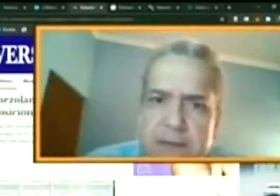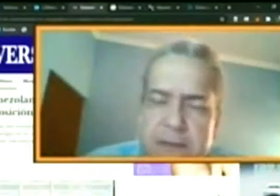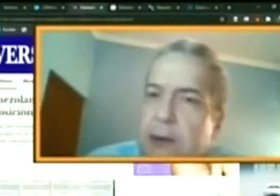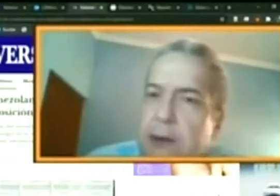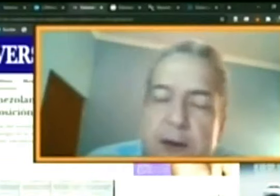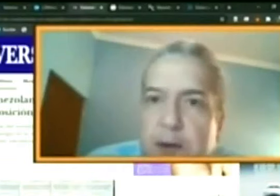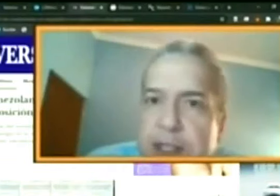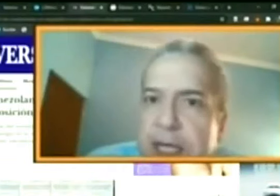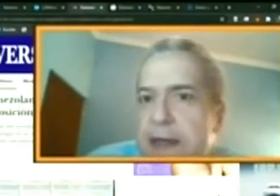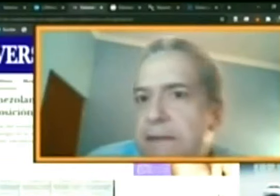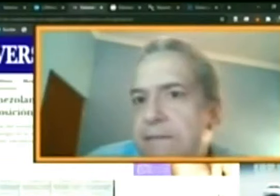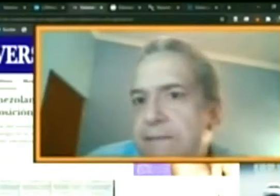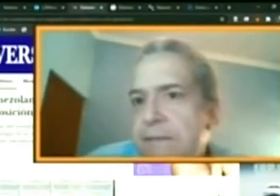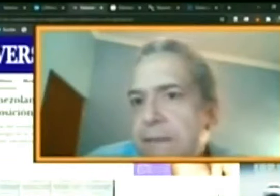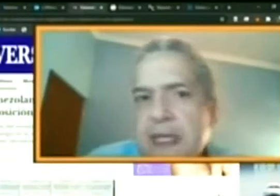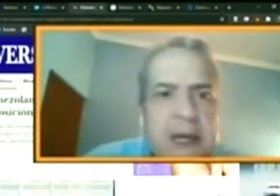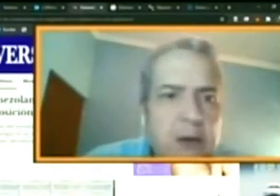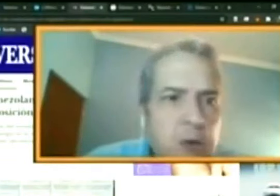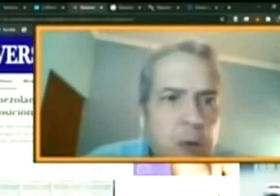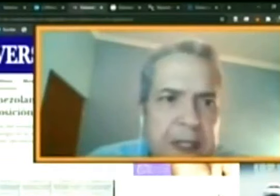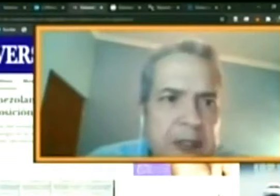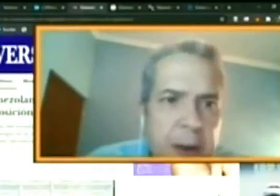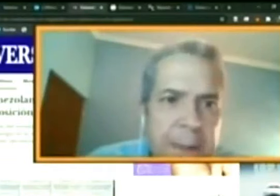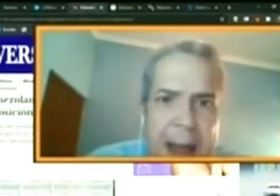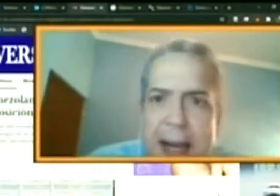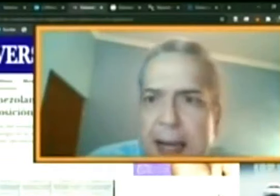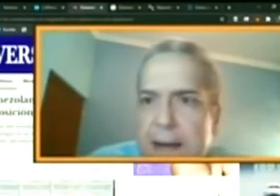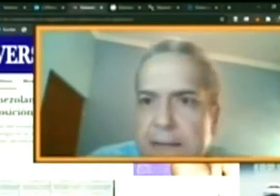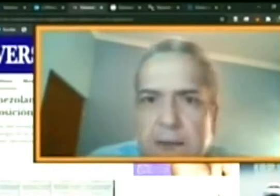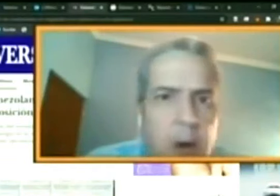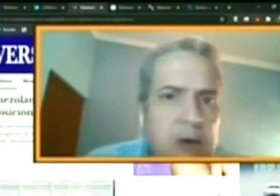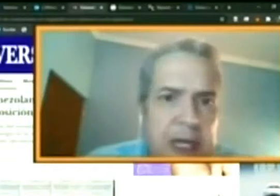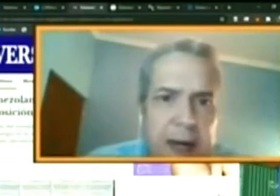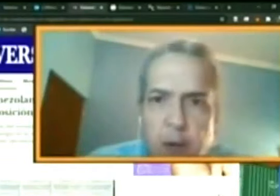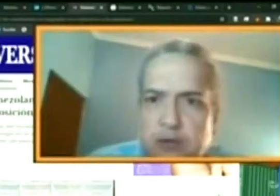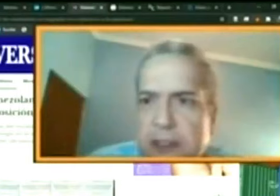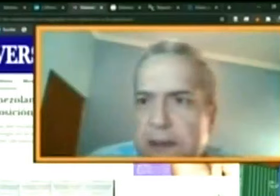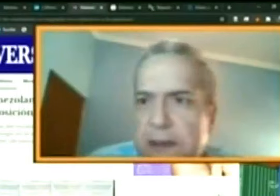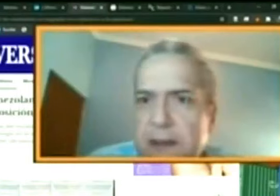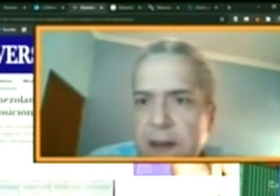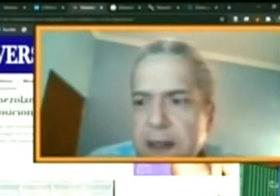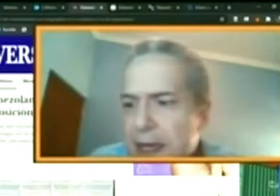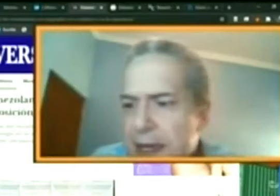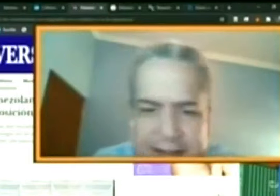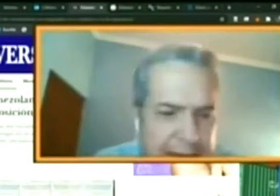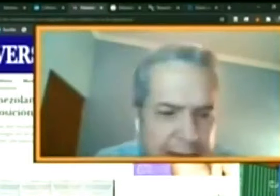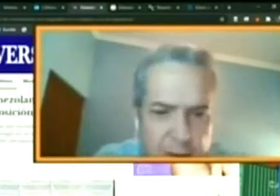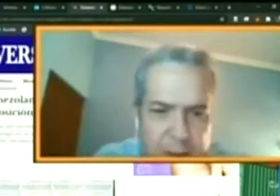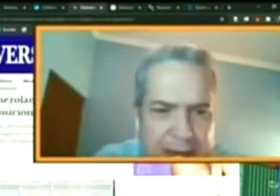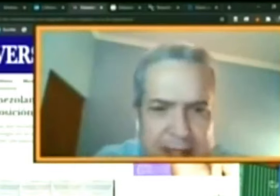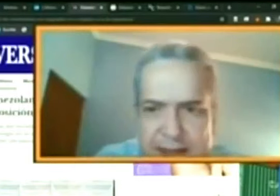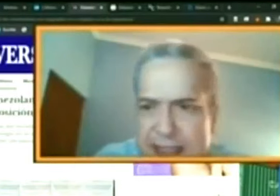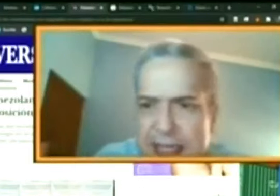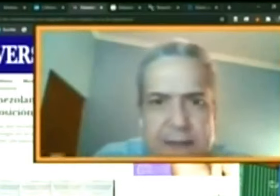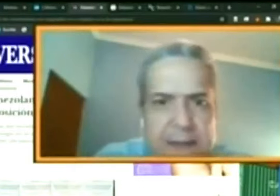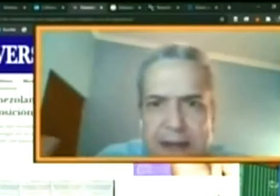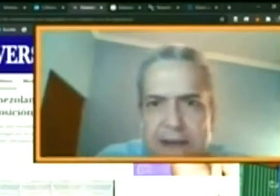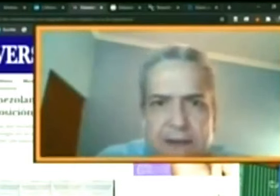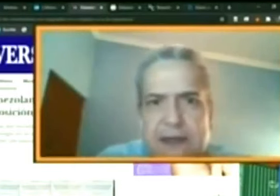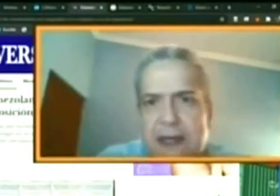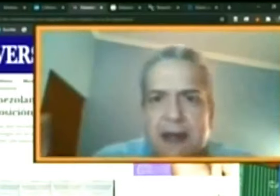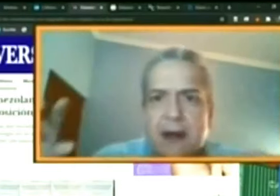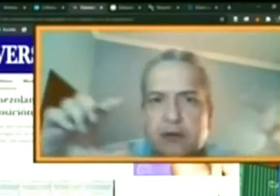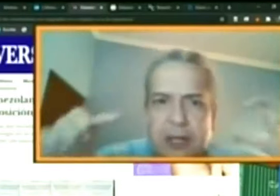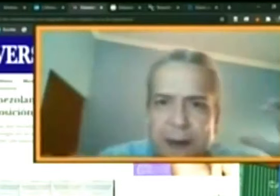enteros, ahora no los tiene. Tiene un grupito que paga 2, 3 buses y se le aglomeran encima.